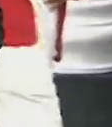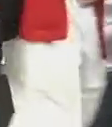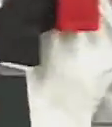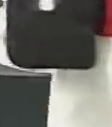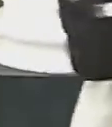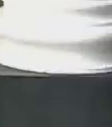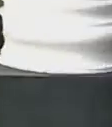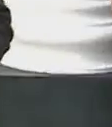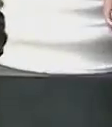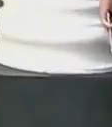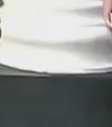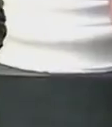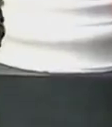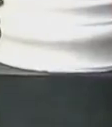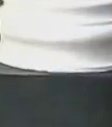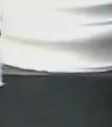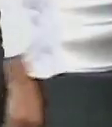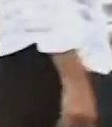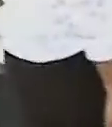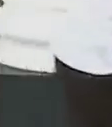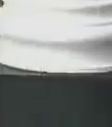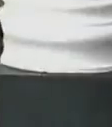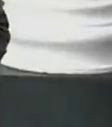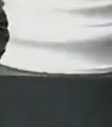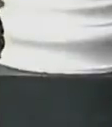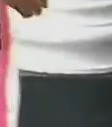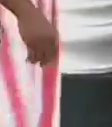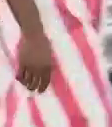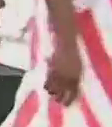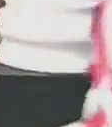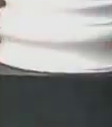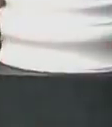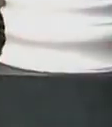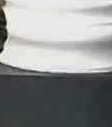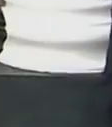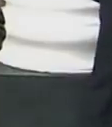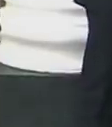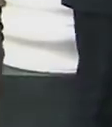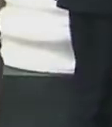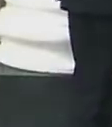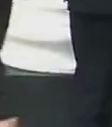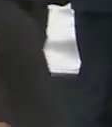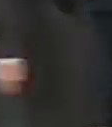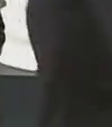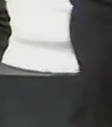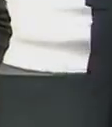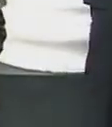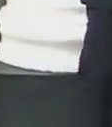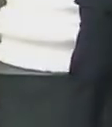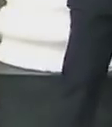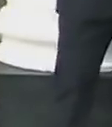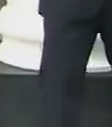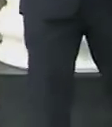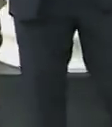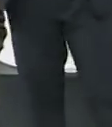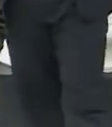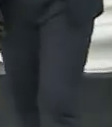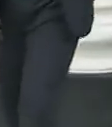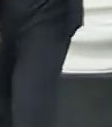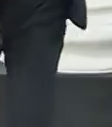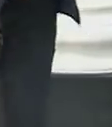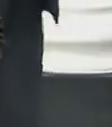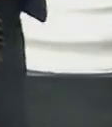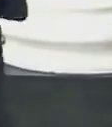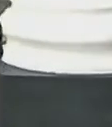economía productiva de nuestro país y poner todos estos minerales a disposición de Venezuela. Y con esta información nosotros vamos